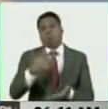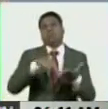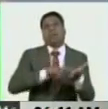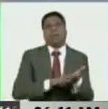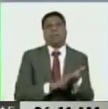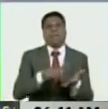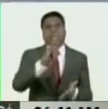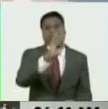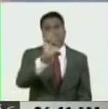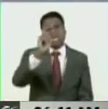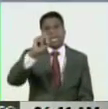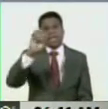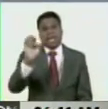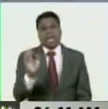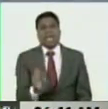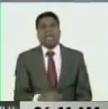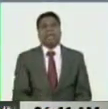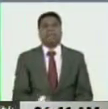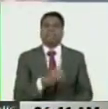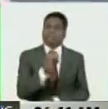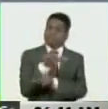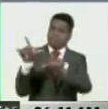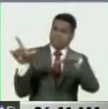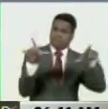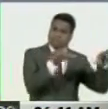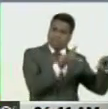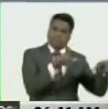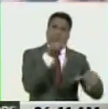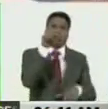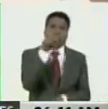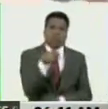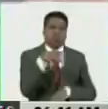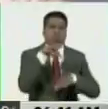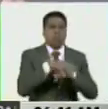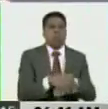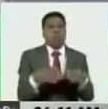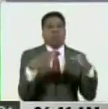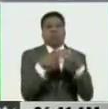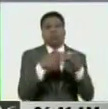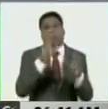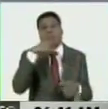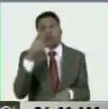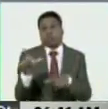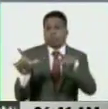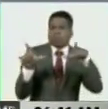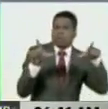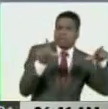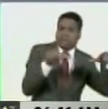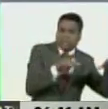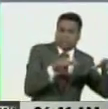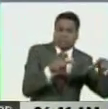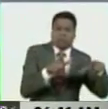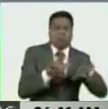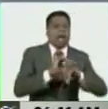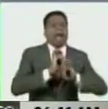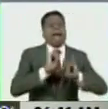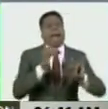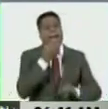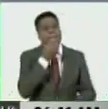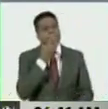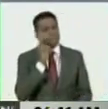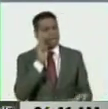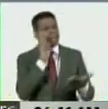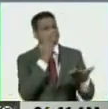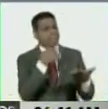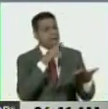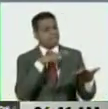tú tenías tu partido regional o nacional. ¿Qué sucedió? Yo quiero que un poco la experiencia de la